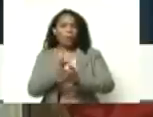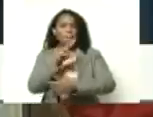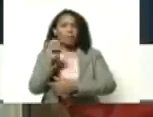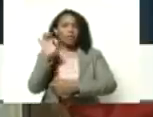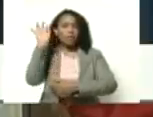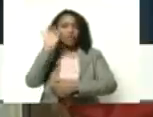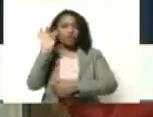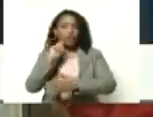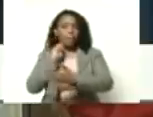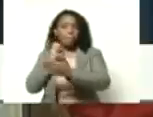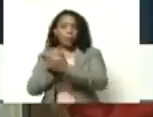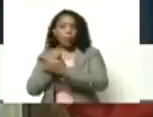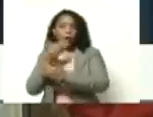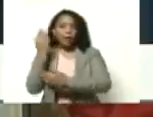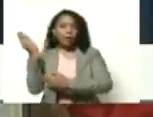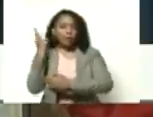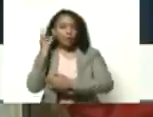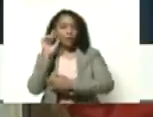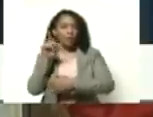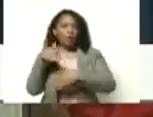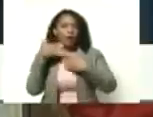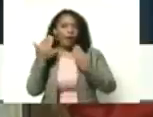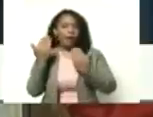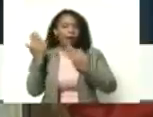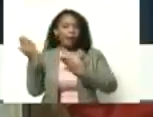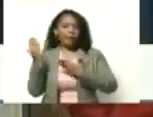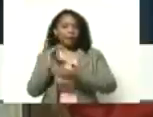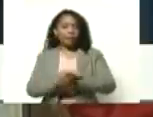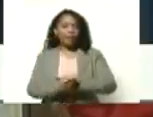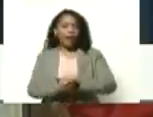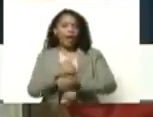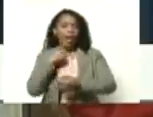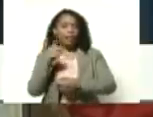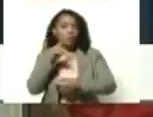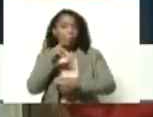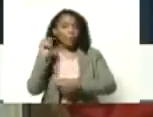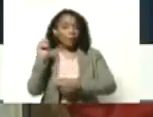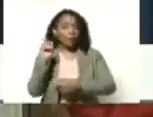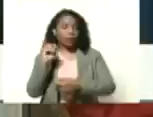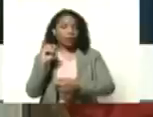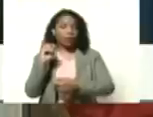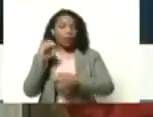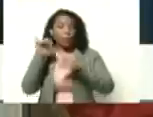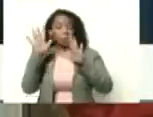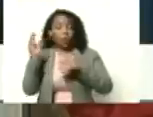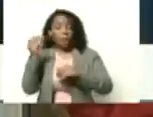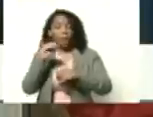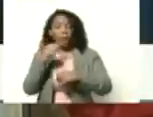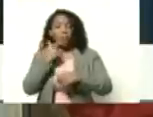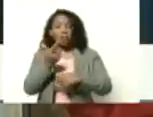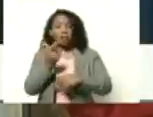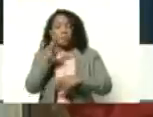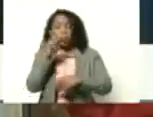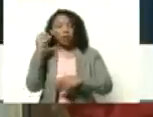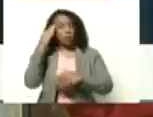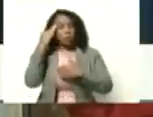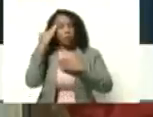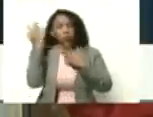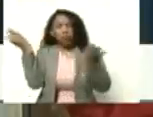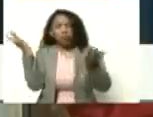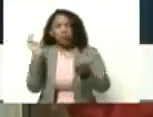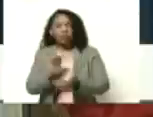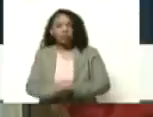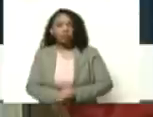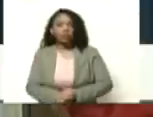ciento de lo que él dice que el 20 de pronto yo puedo decir que el 40 o no sé